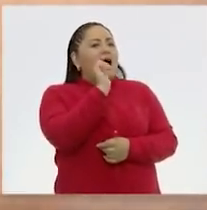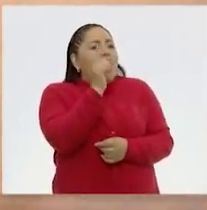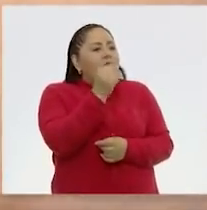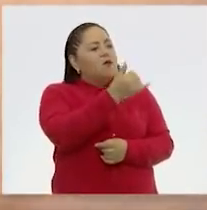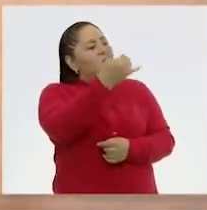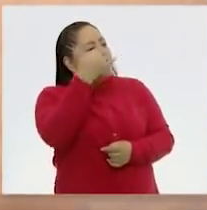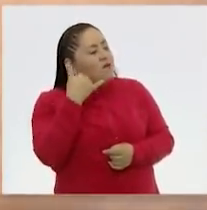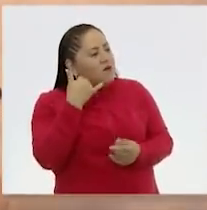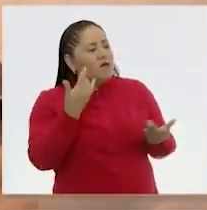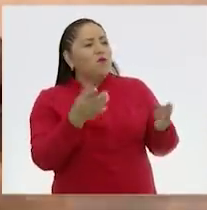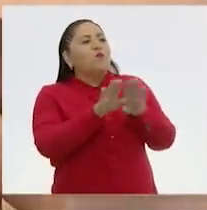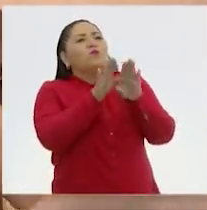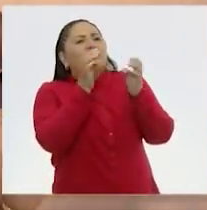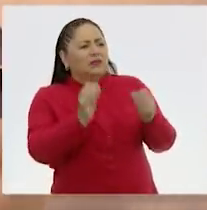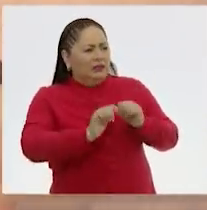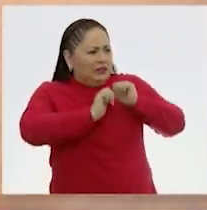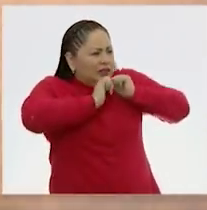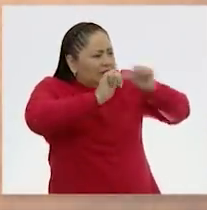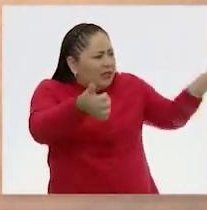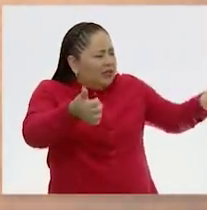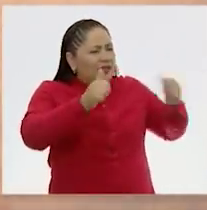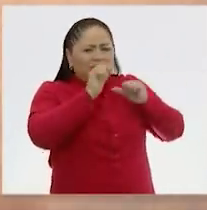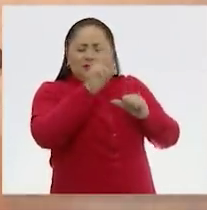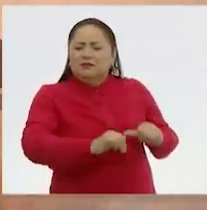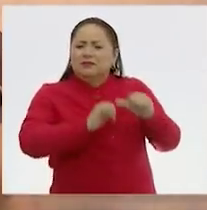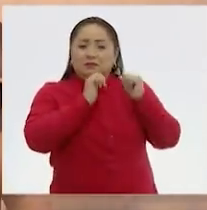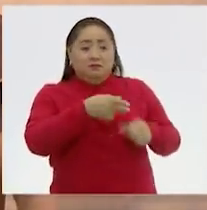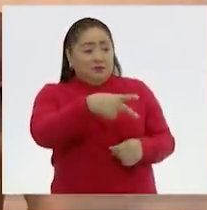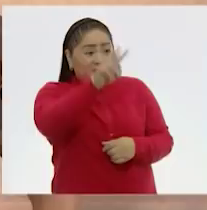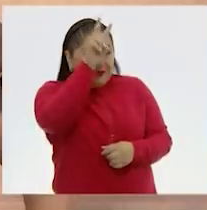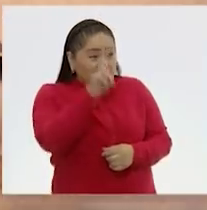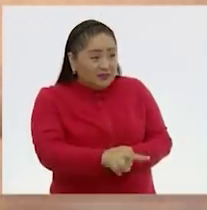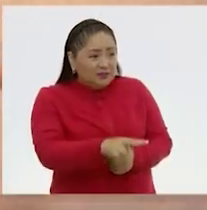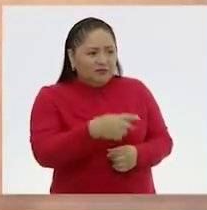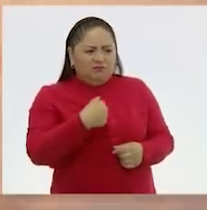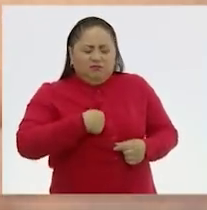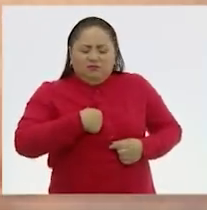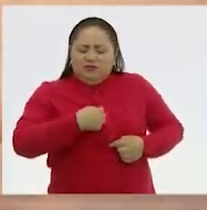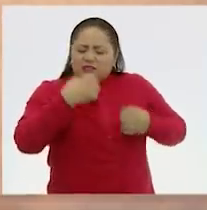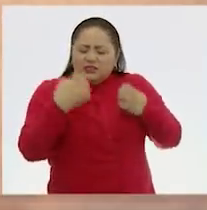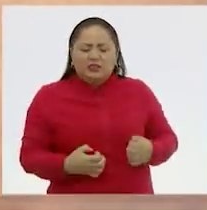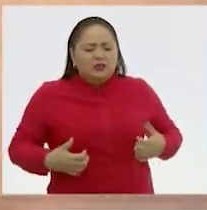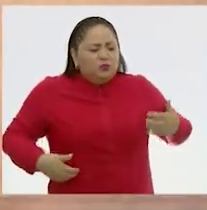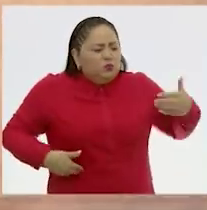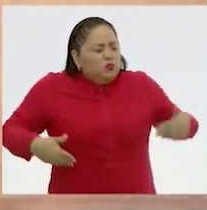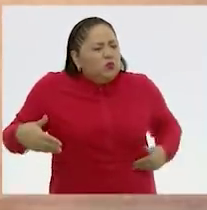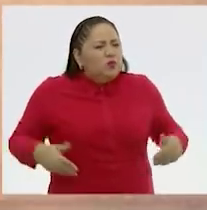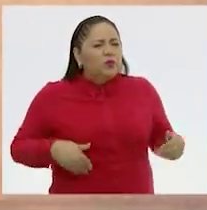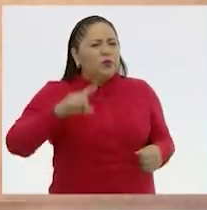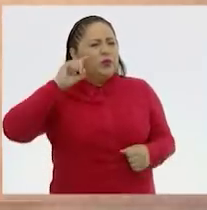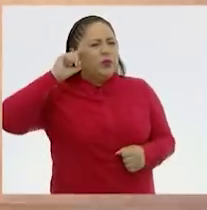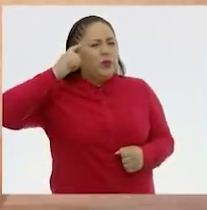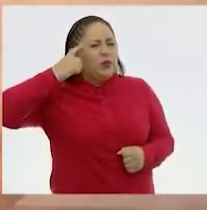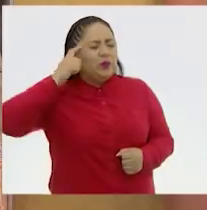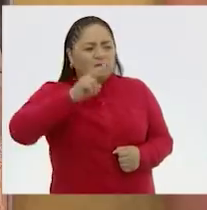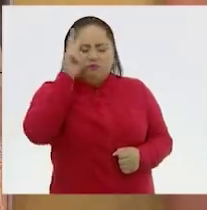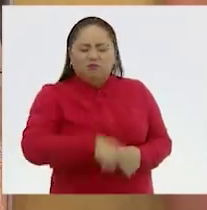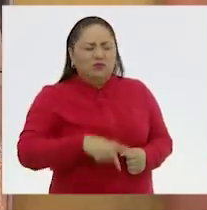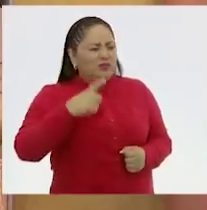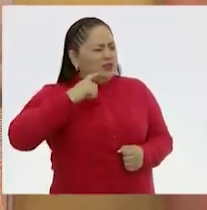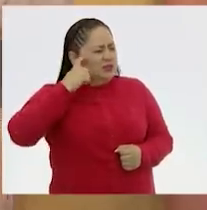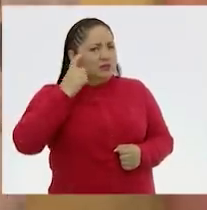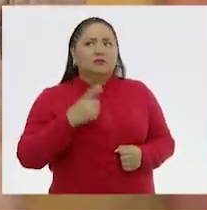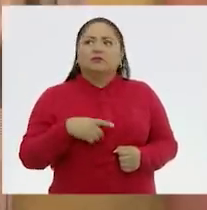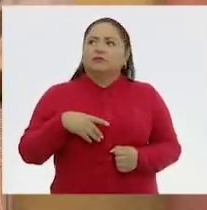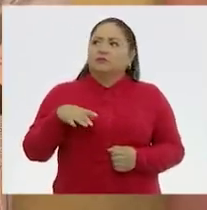Oye, Saladín, ¿cómo estás? Nada, nada. La verdad estoy muy molesto contigo. Muy molesto.